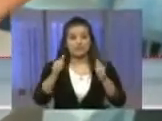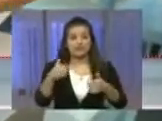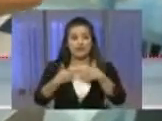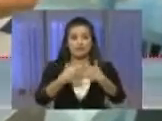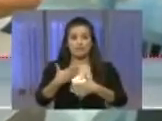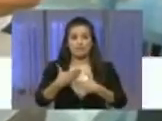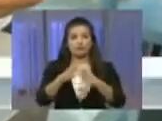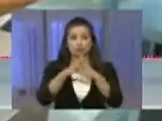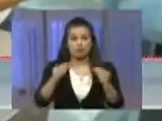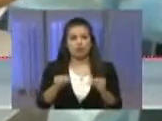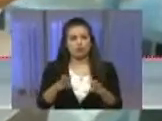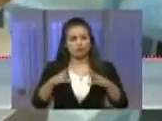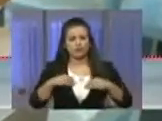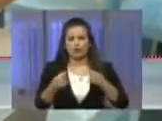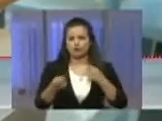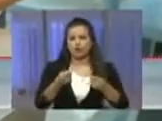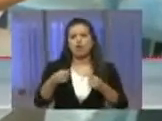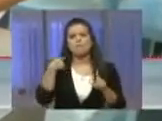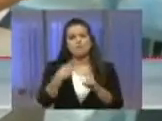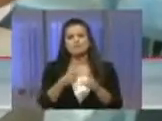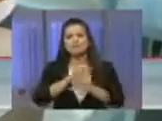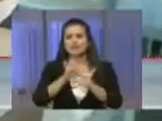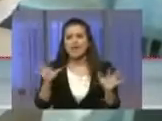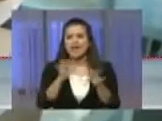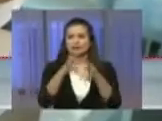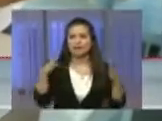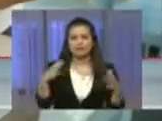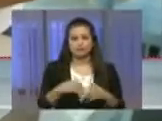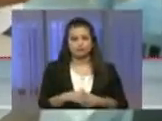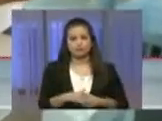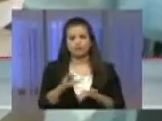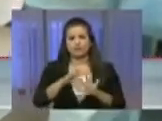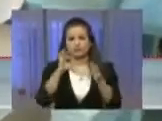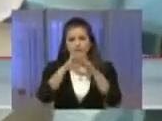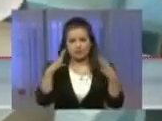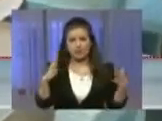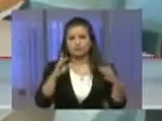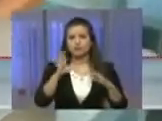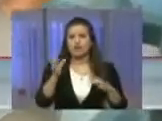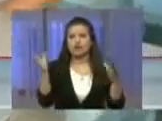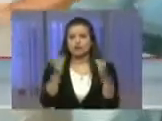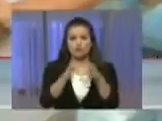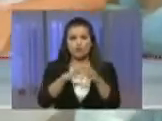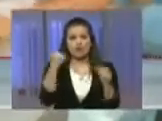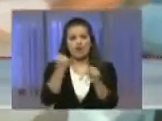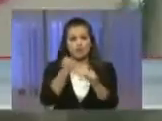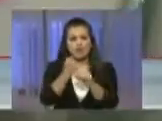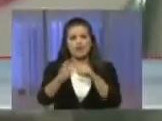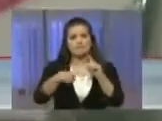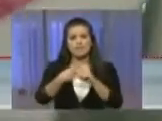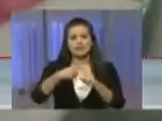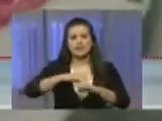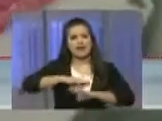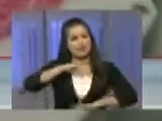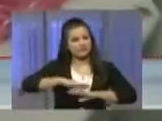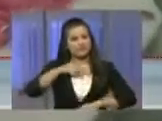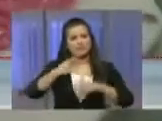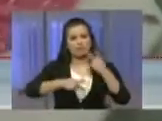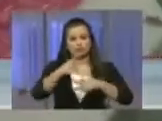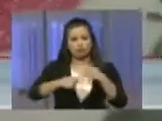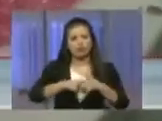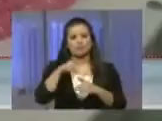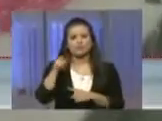conjunto de acciones y hemos reactivado la fuerza laboral y la capacidad productiva de